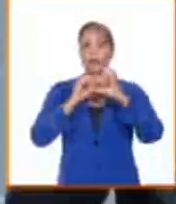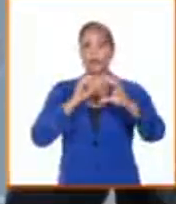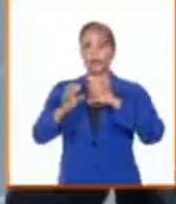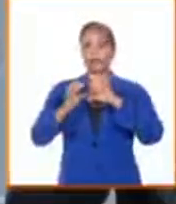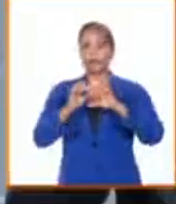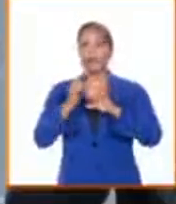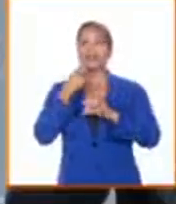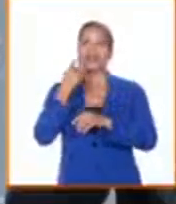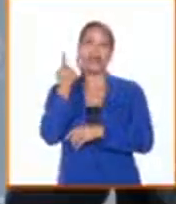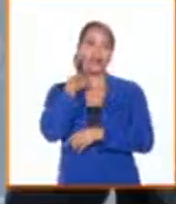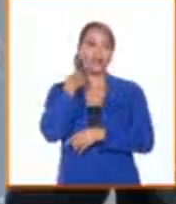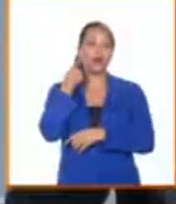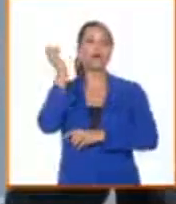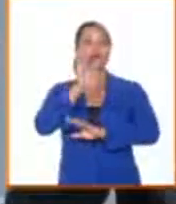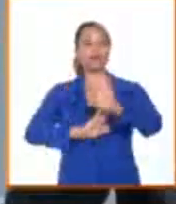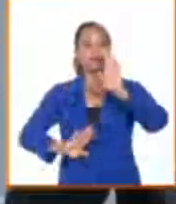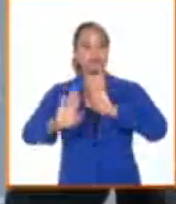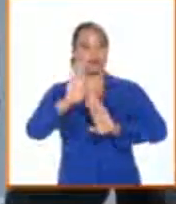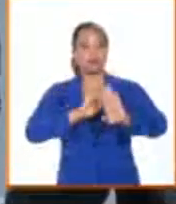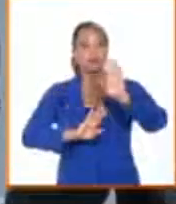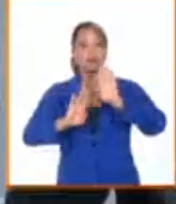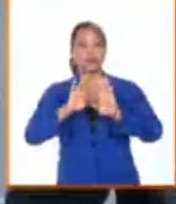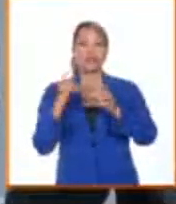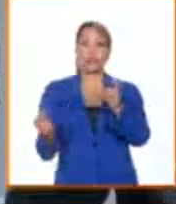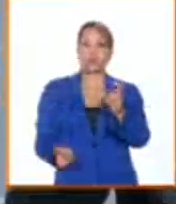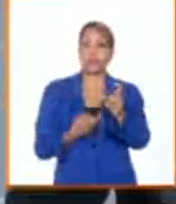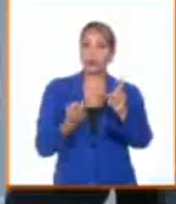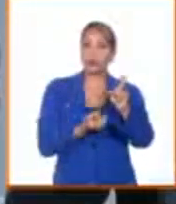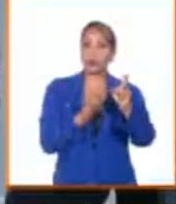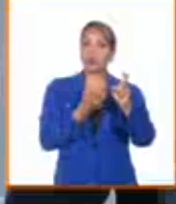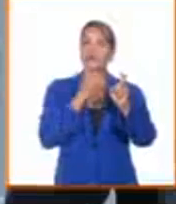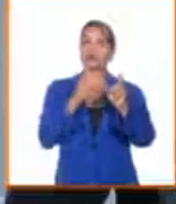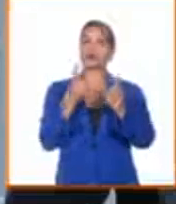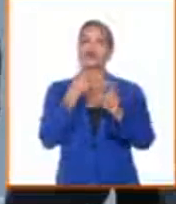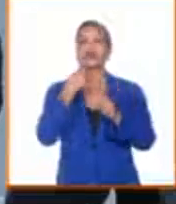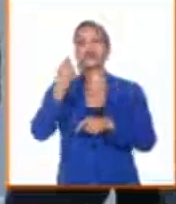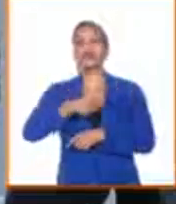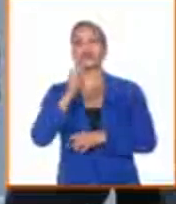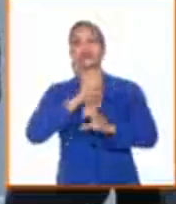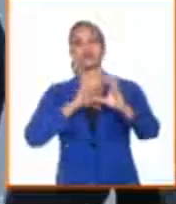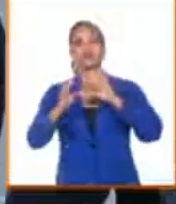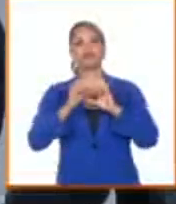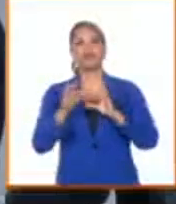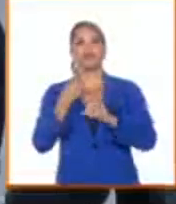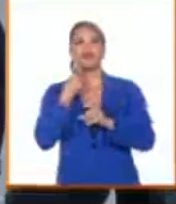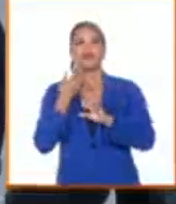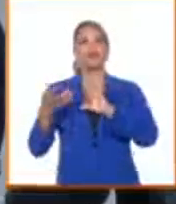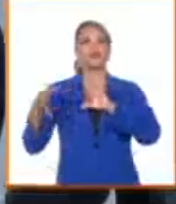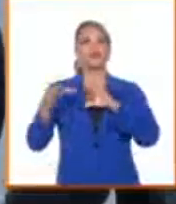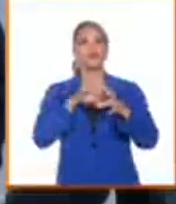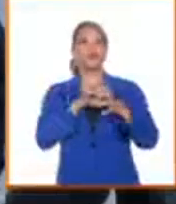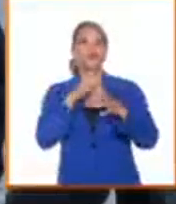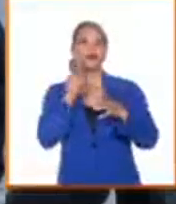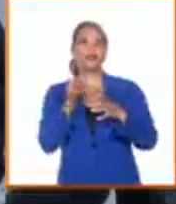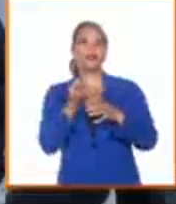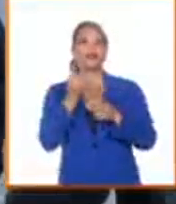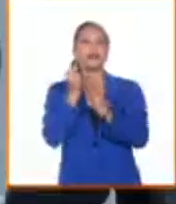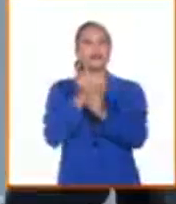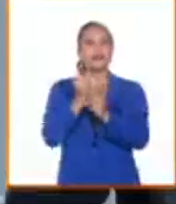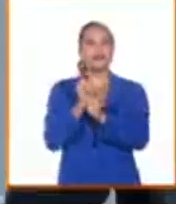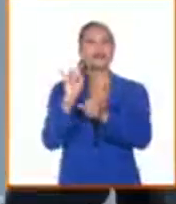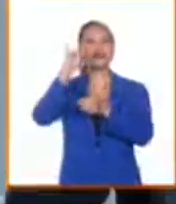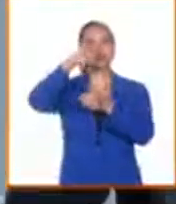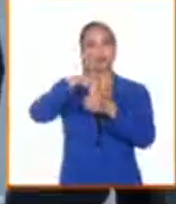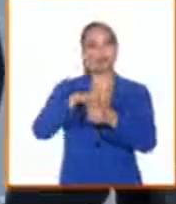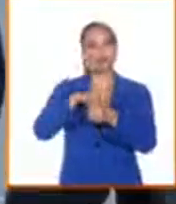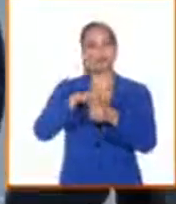hemos defendido siempre desde la organización, como una que tiene que ser una comunicación estratégica e integrada en los dos espacios,